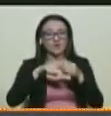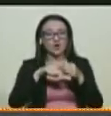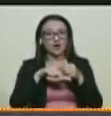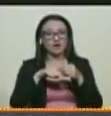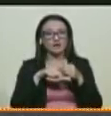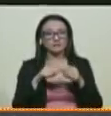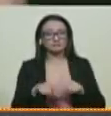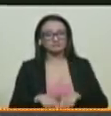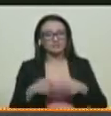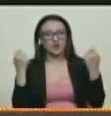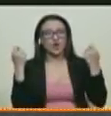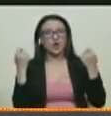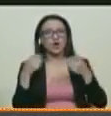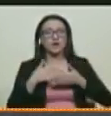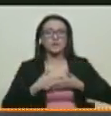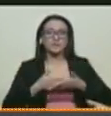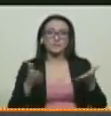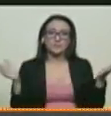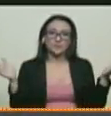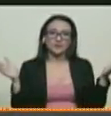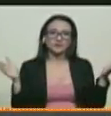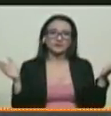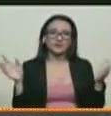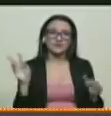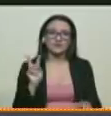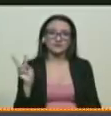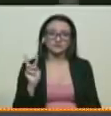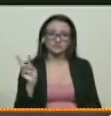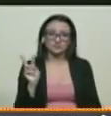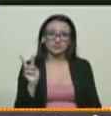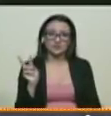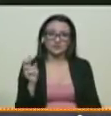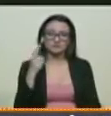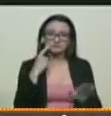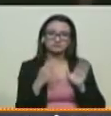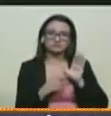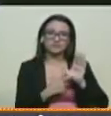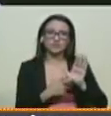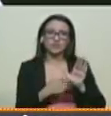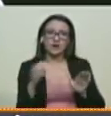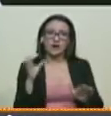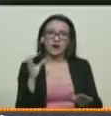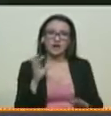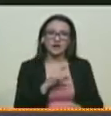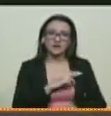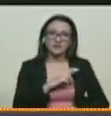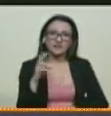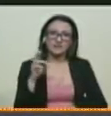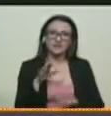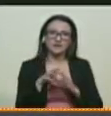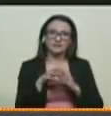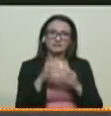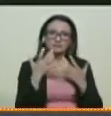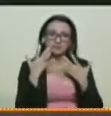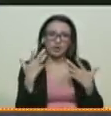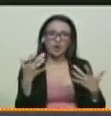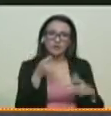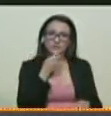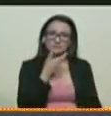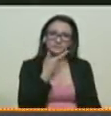romper ese candado y abrir las puertas del pabellón de Venezuela para mostrar a esta Caracas rebelde en toda su